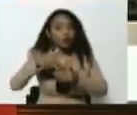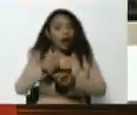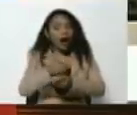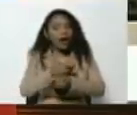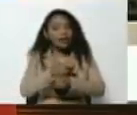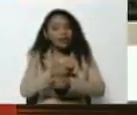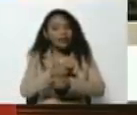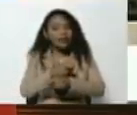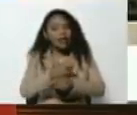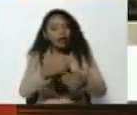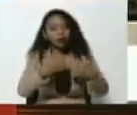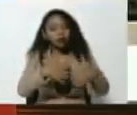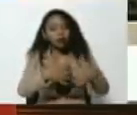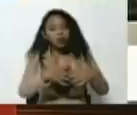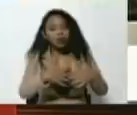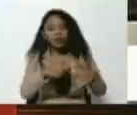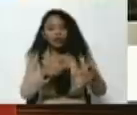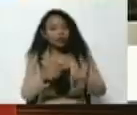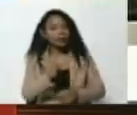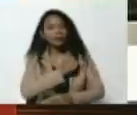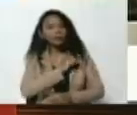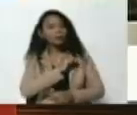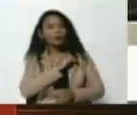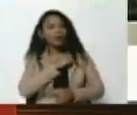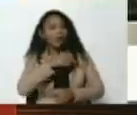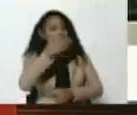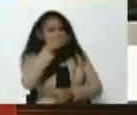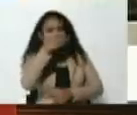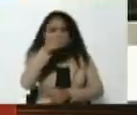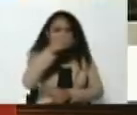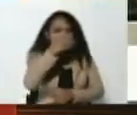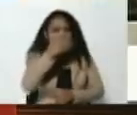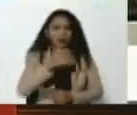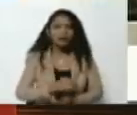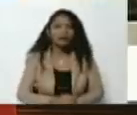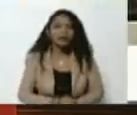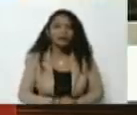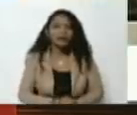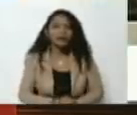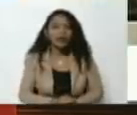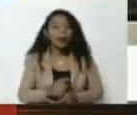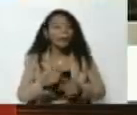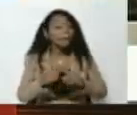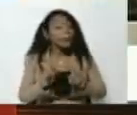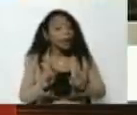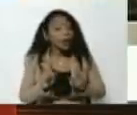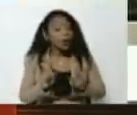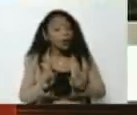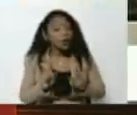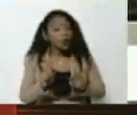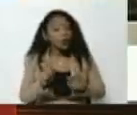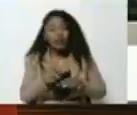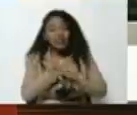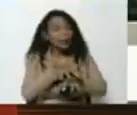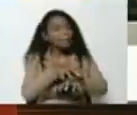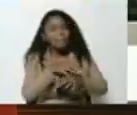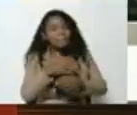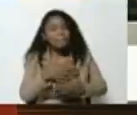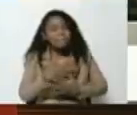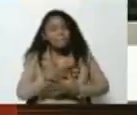refinería. Cobardes, terroristas. Pero nuestra mayor